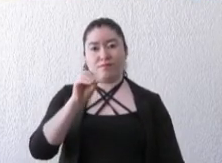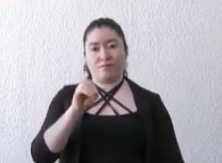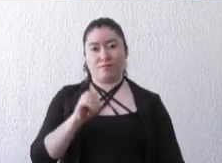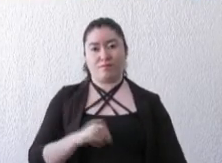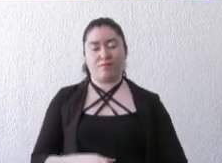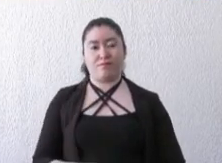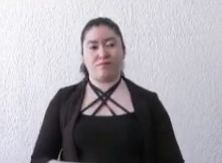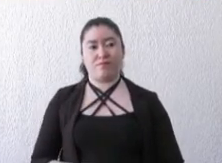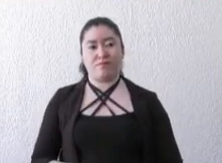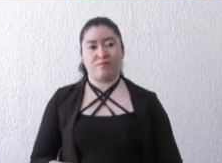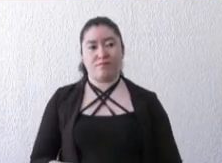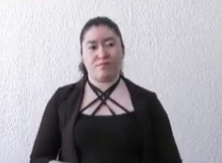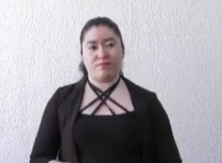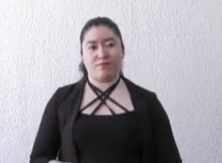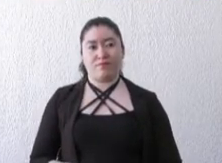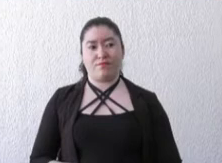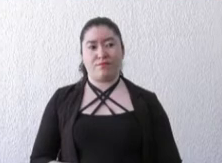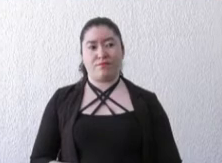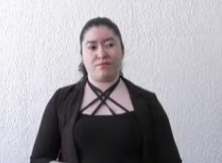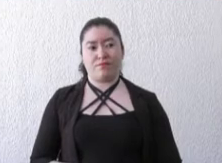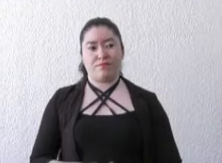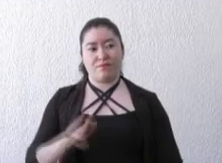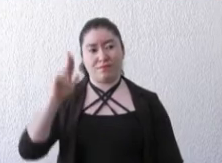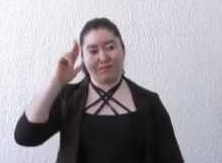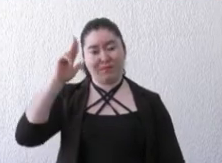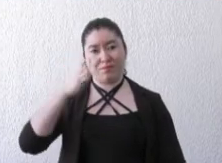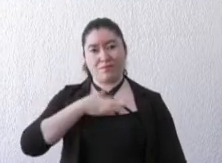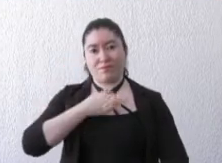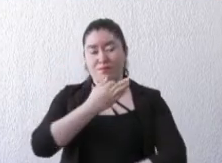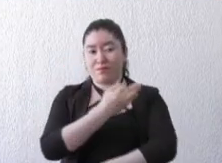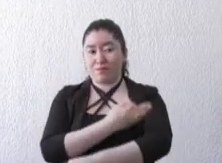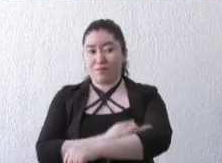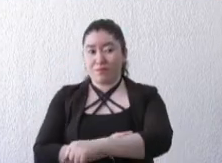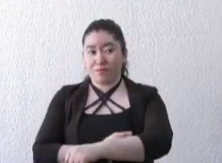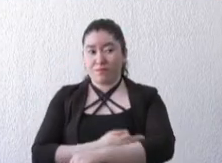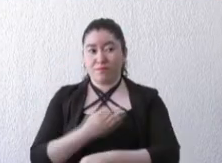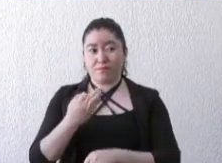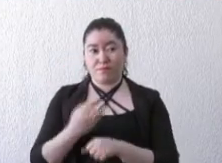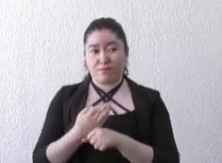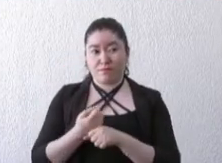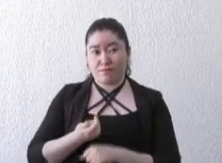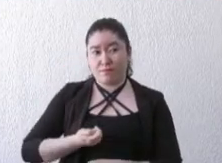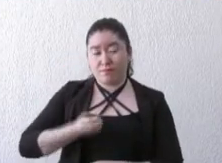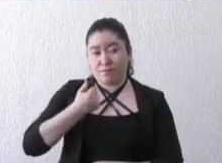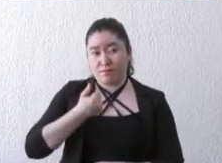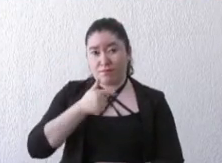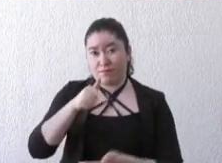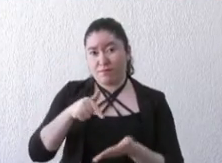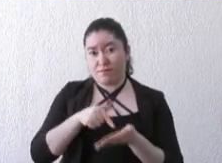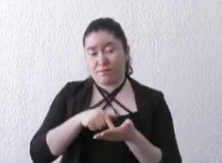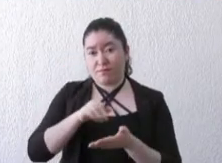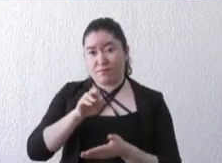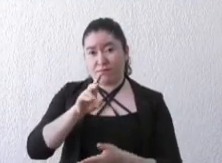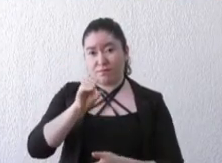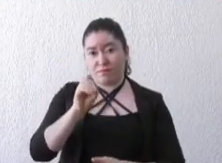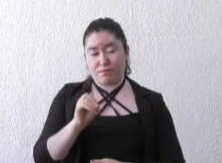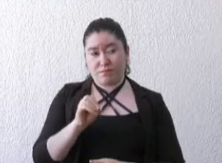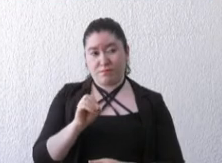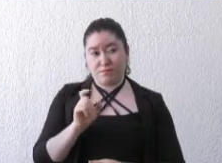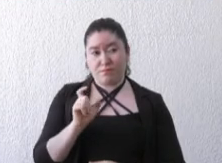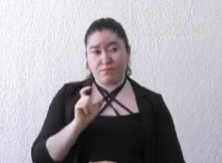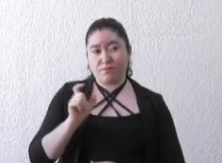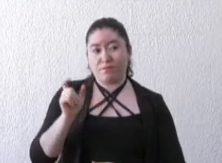Universal. Hola, buenas tardes. Primero, sobre el Faro Cosmos, ¿cuándo comienza o cuándo se